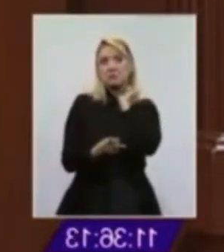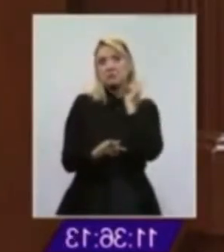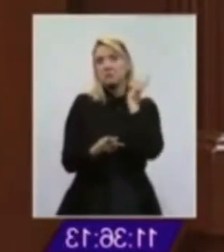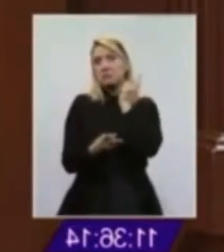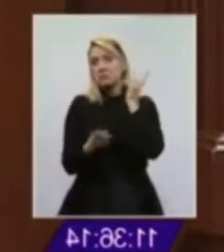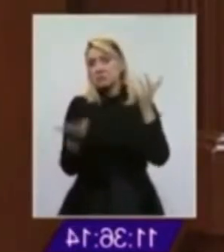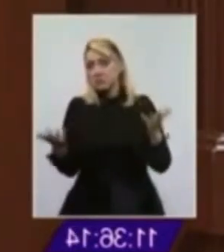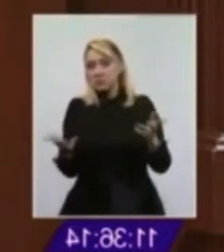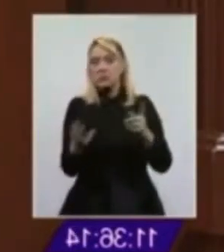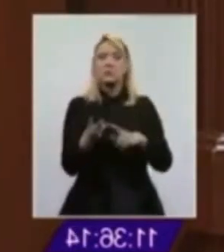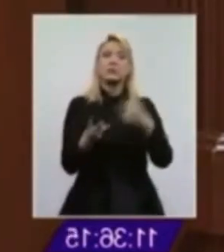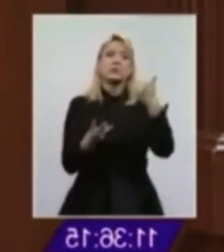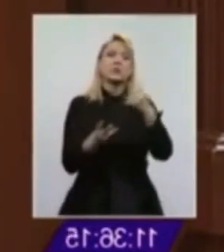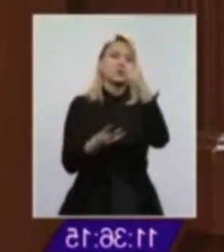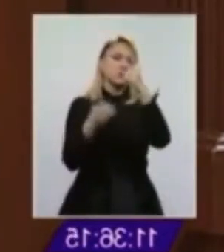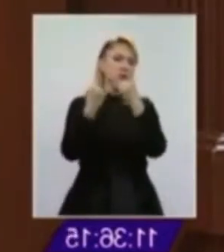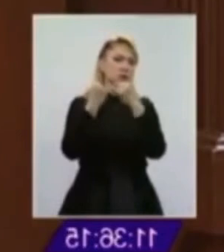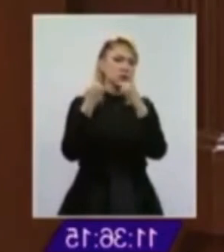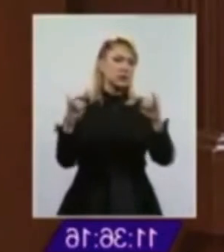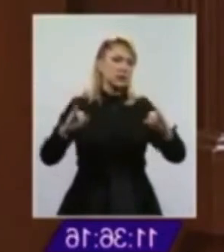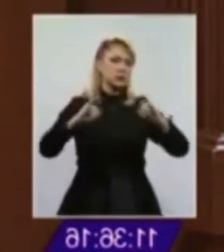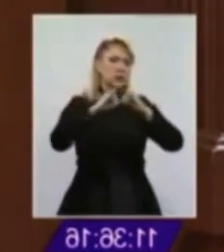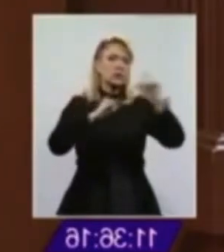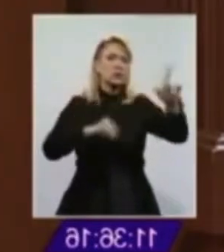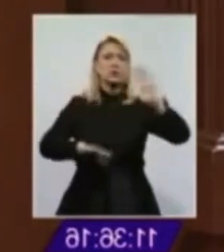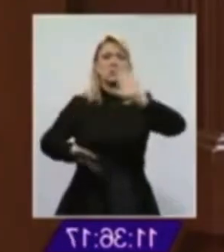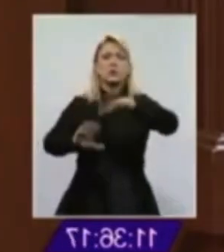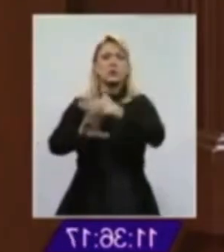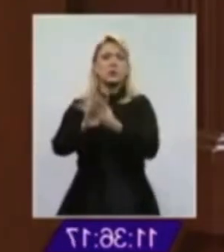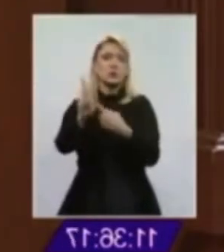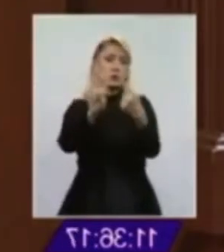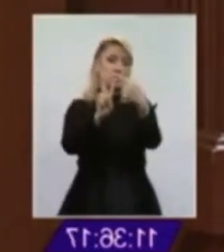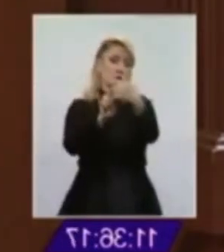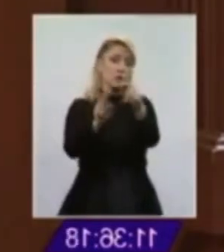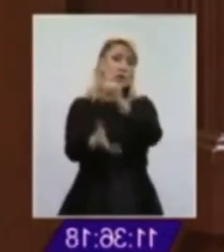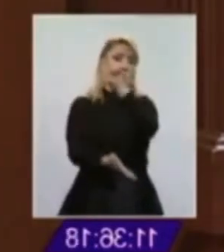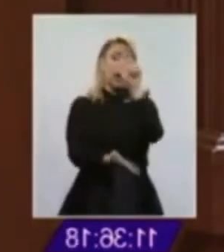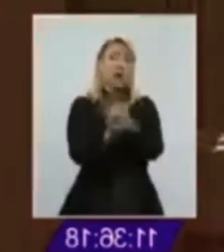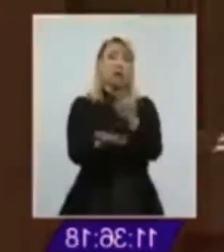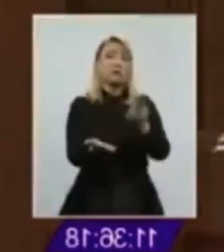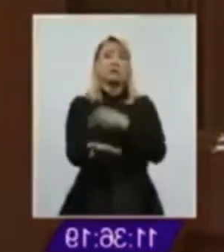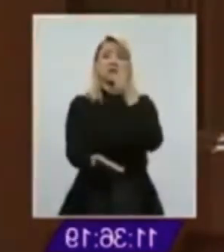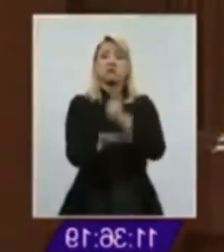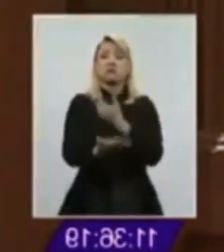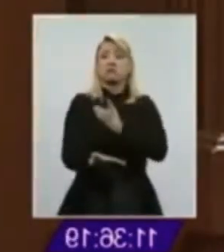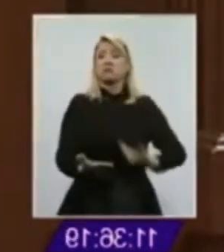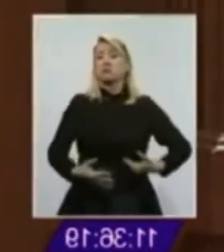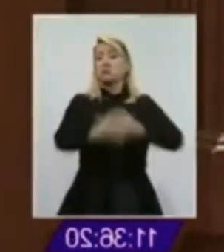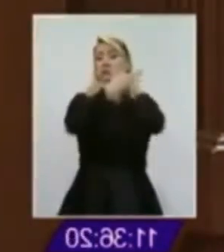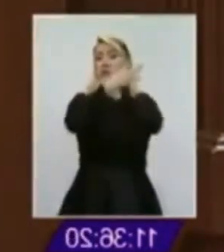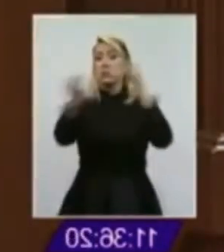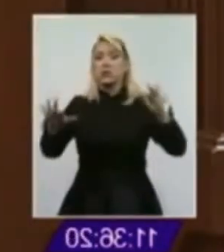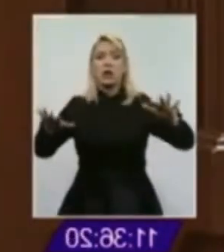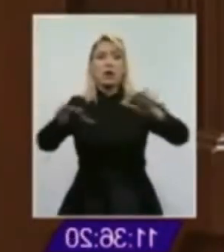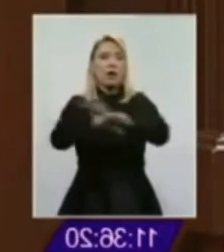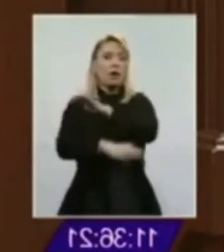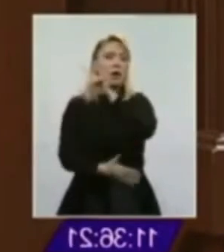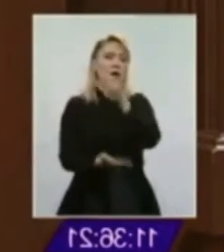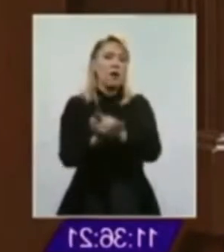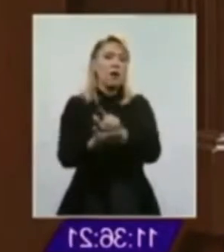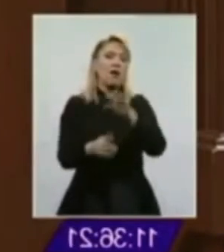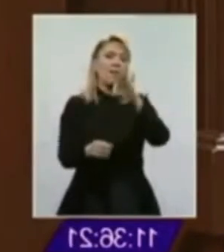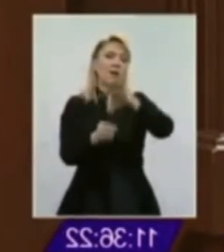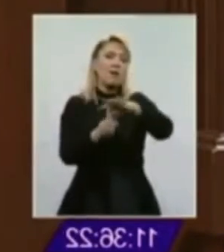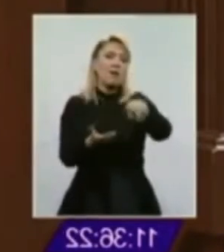y un organismo autónomo en contra de 2 decretos que reformaron leyes en materia política